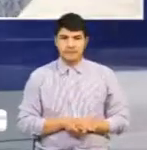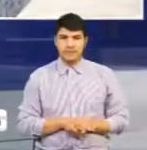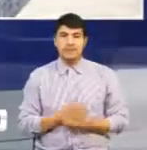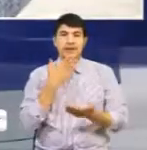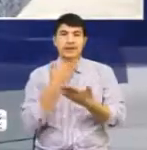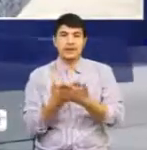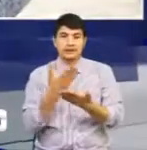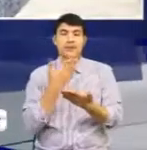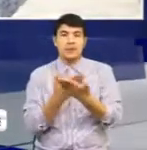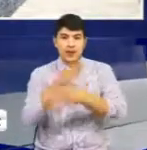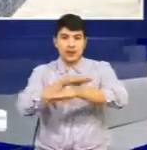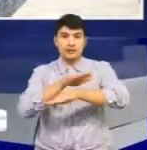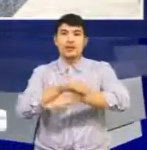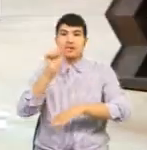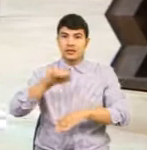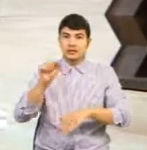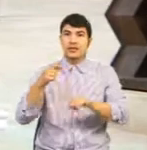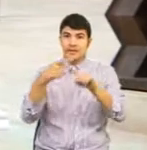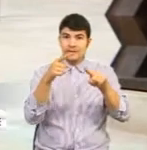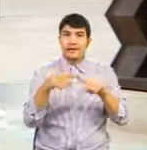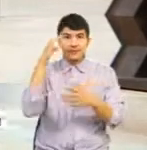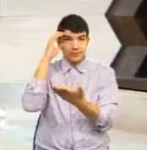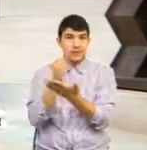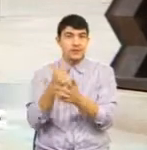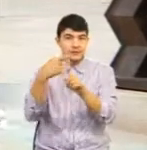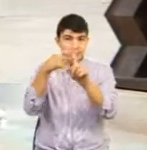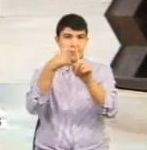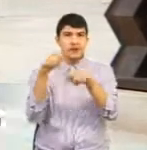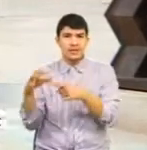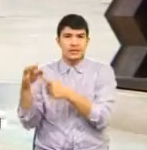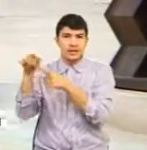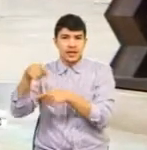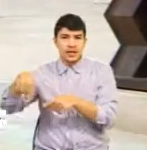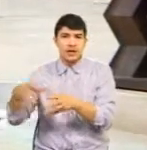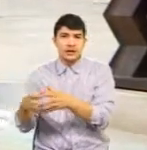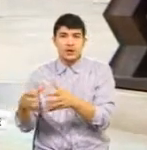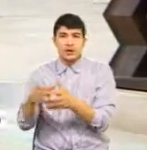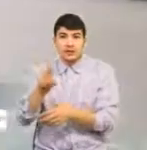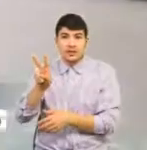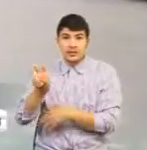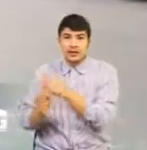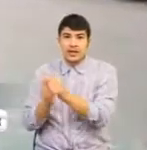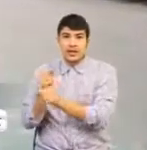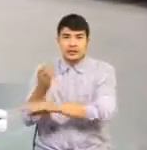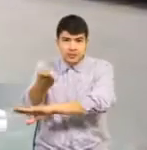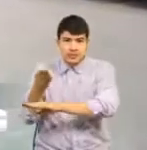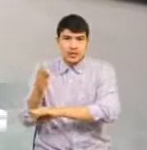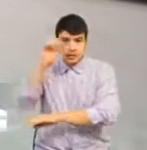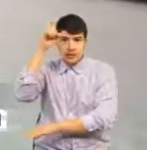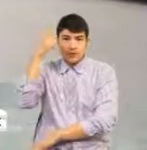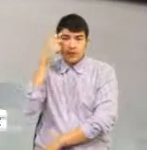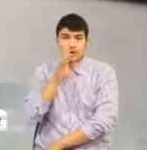gracias buenas tardes se han dado reacciones positivas especialmente para aquellas personas que por más de 17 años han pedido al gobierno nacional